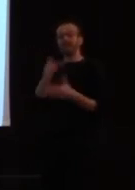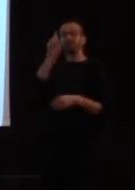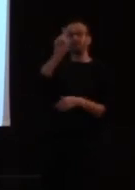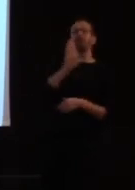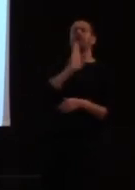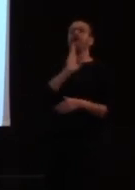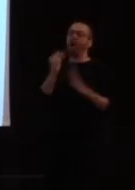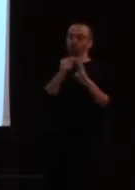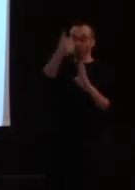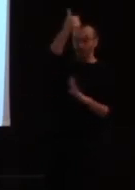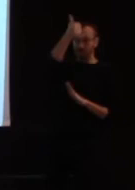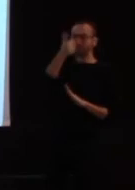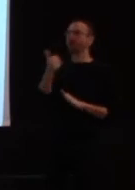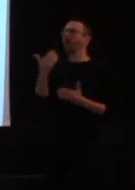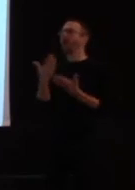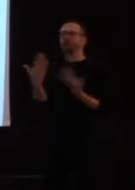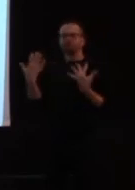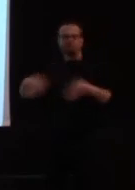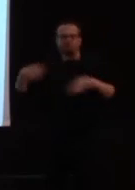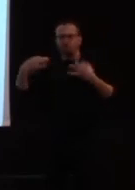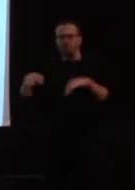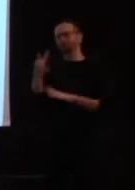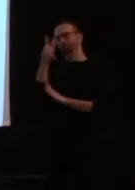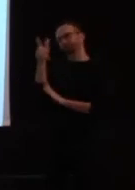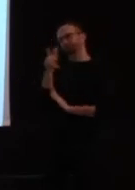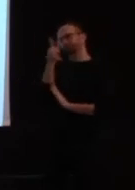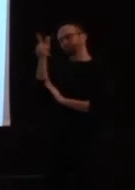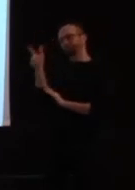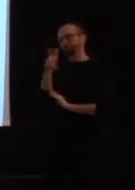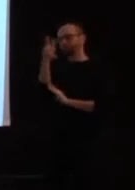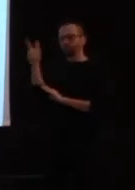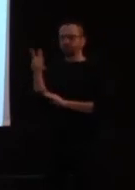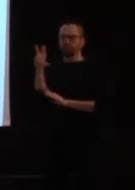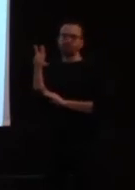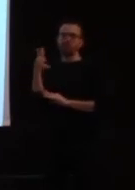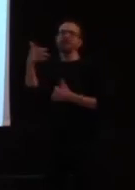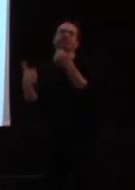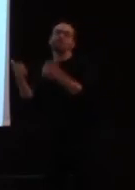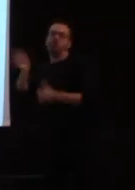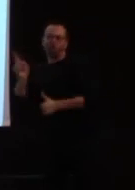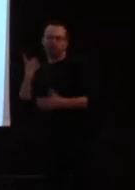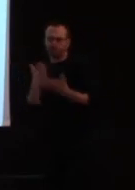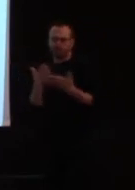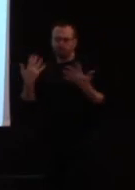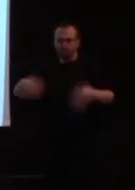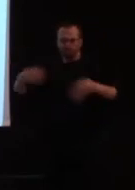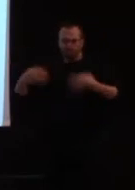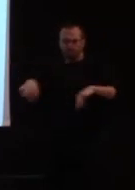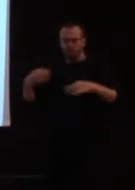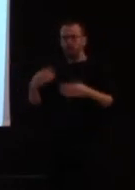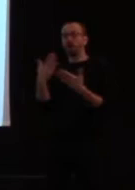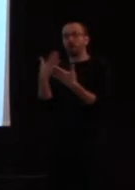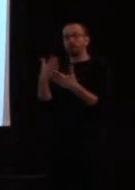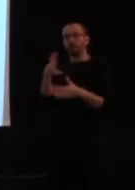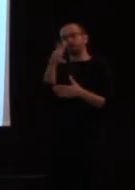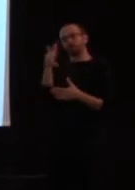docentes, eran unas clases habituales, que. Creo que era un examen, una clase habitual, entonces hicimos una grabación de esta clase.